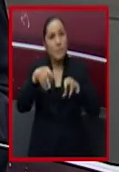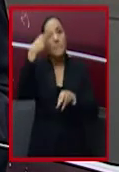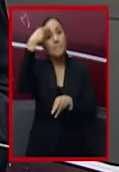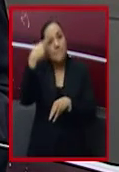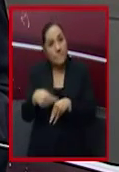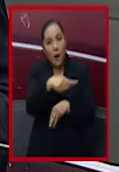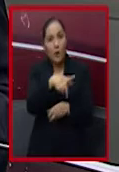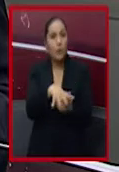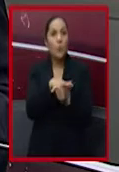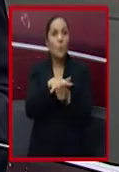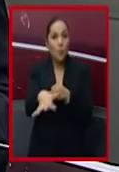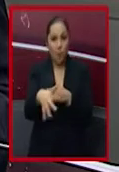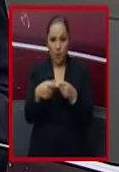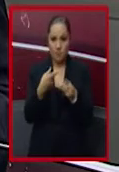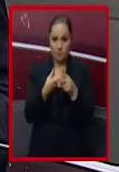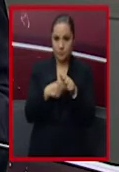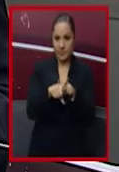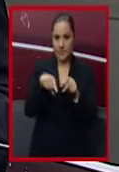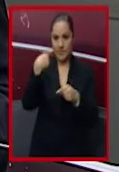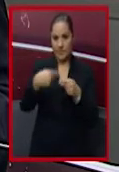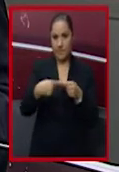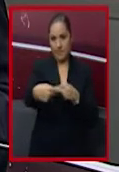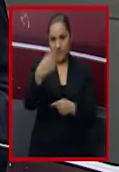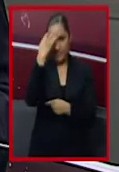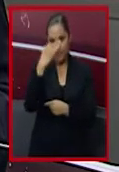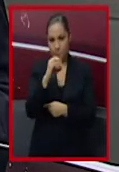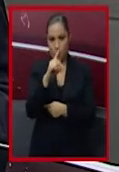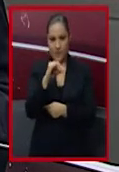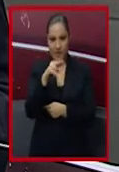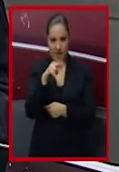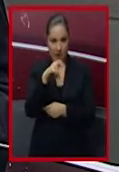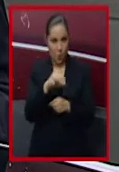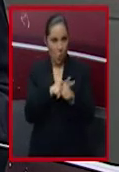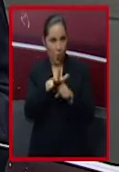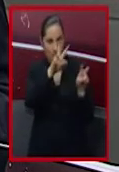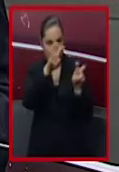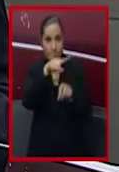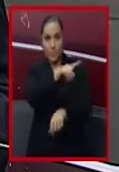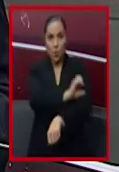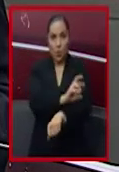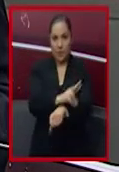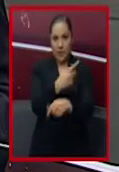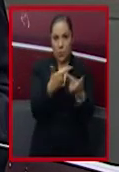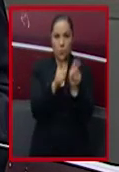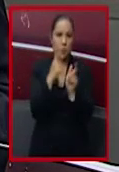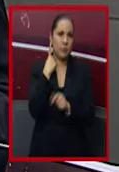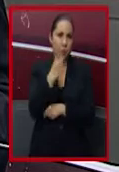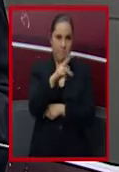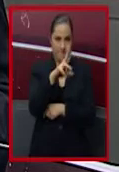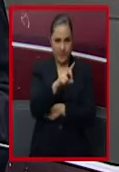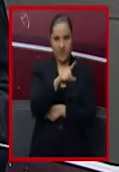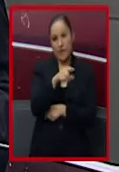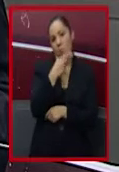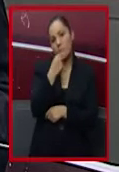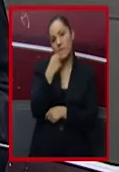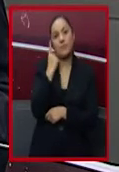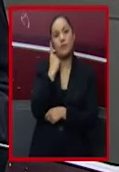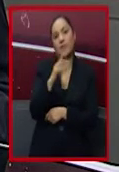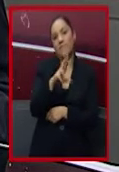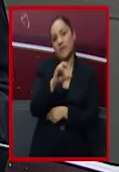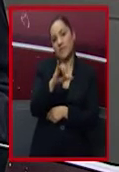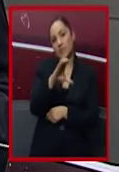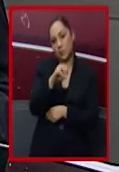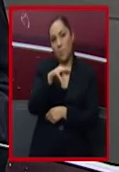legislativas que emprenderán al inicio del próximo periodo ordinario de sesiones. El coordinador de este grupo parlamentario, el diputado Francisco Martínez Neri, anunció